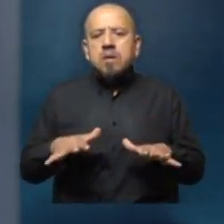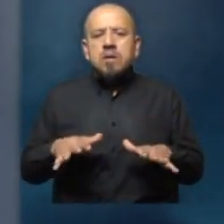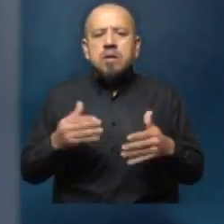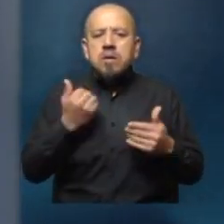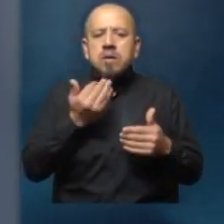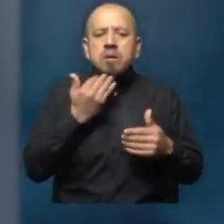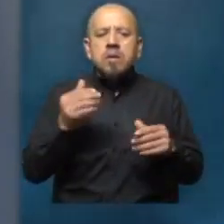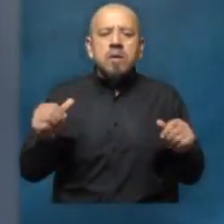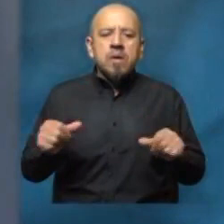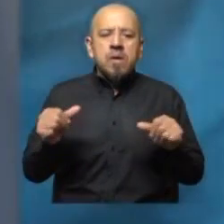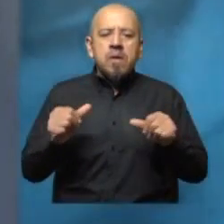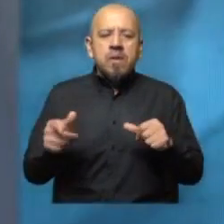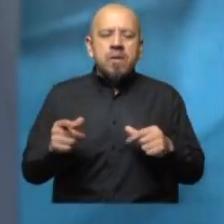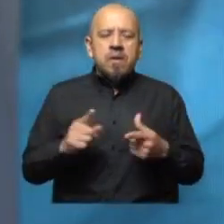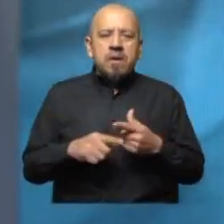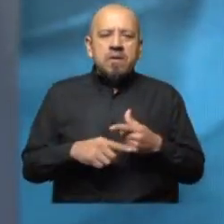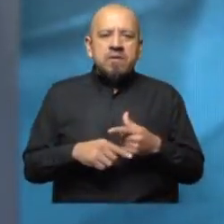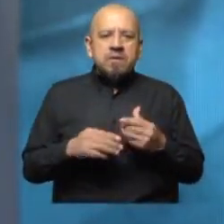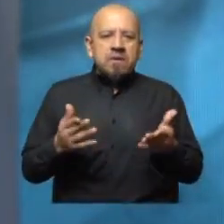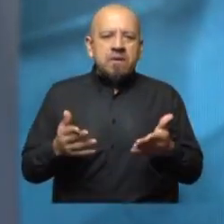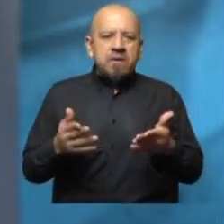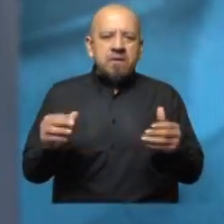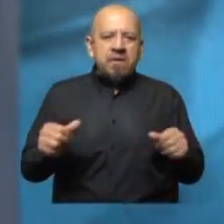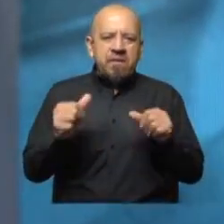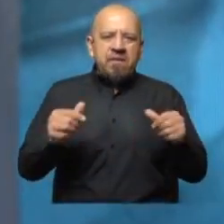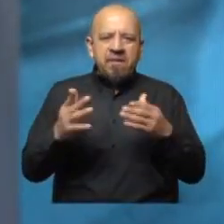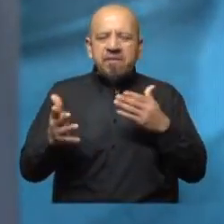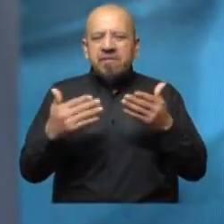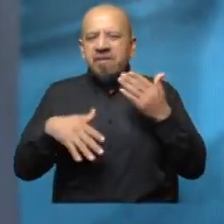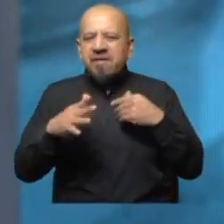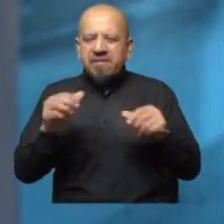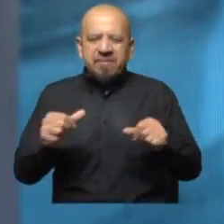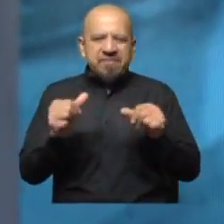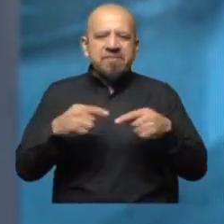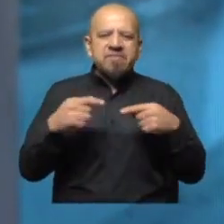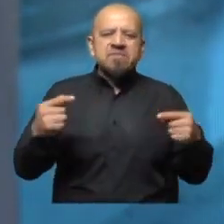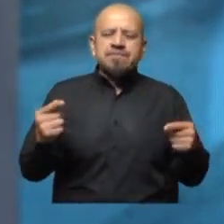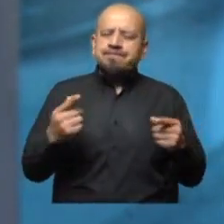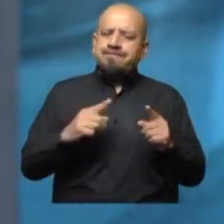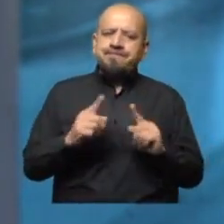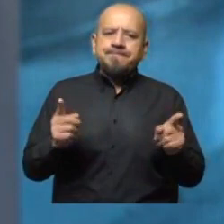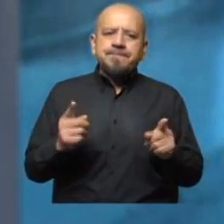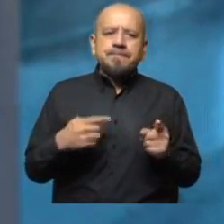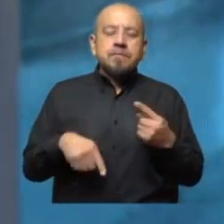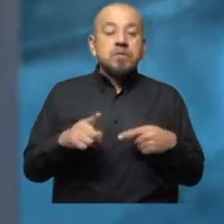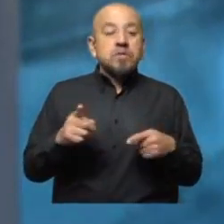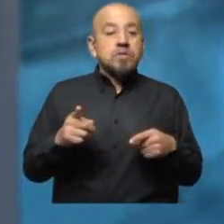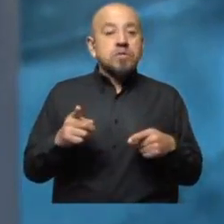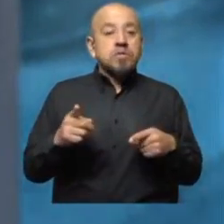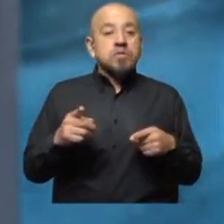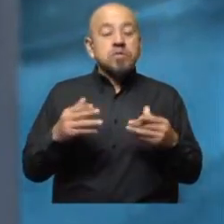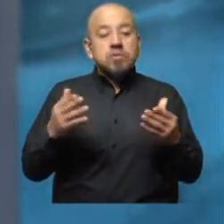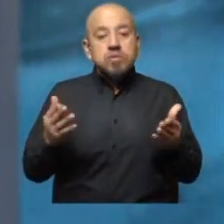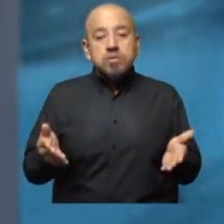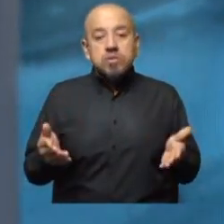hacer y no voy a hacer un show por hacer como no quiero generar cosas por generar y cuando me fui hacia